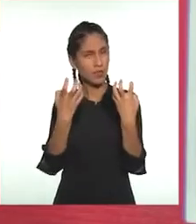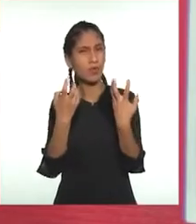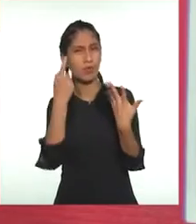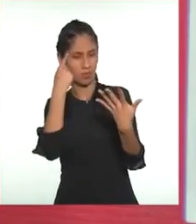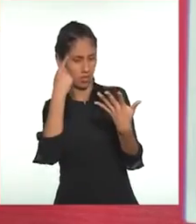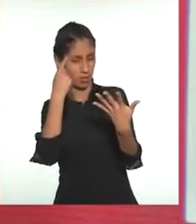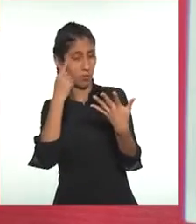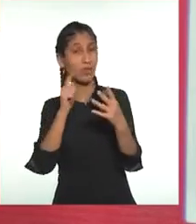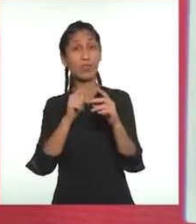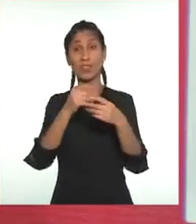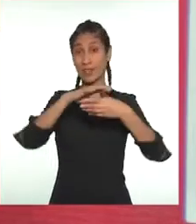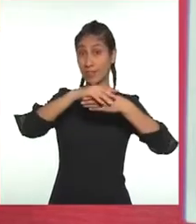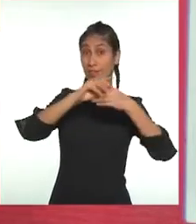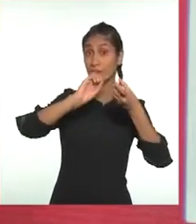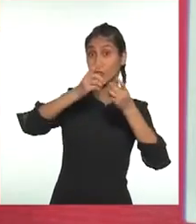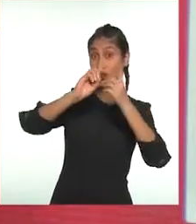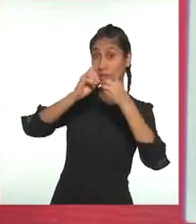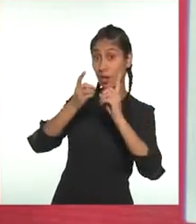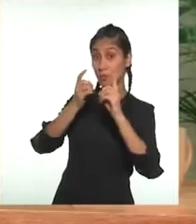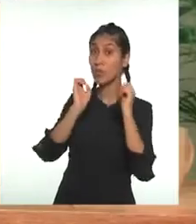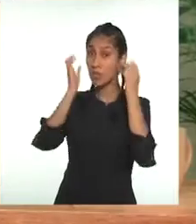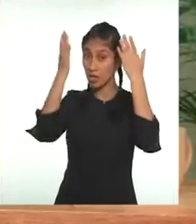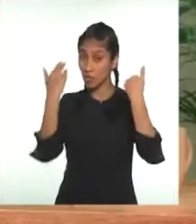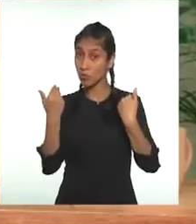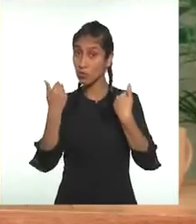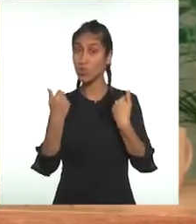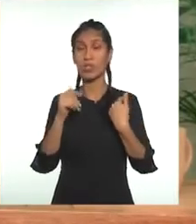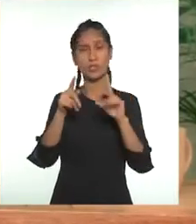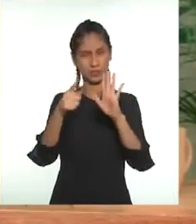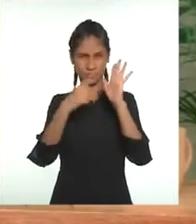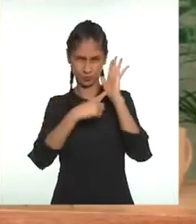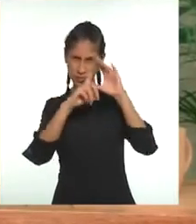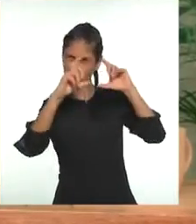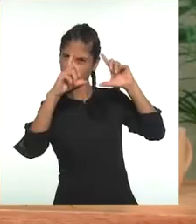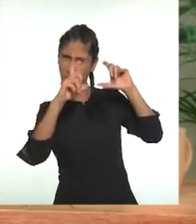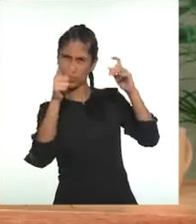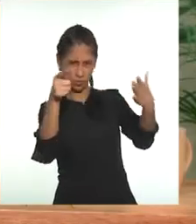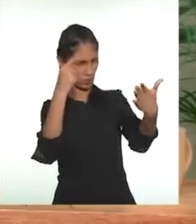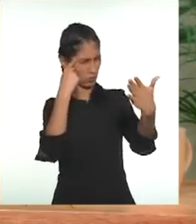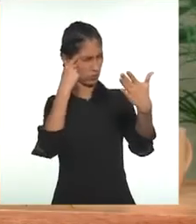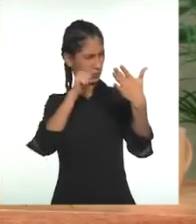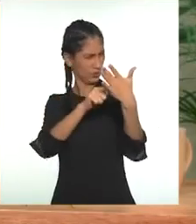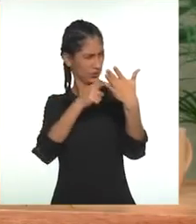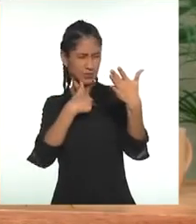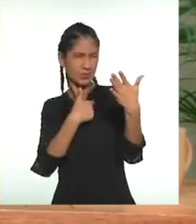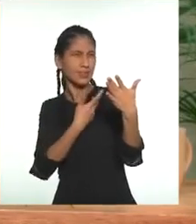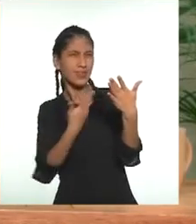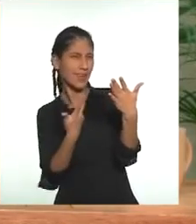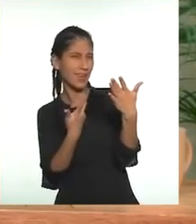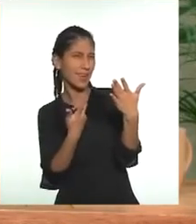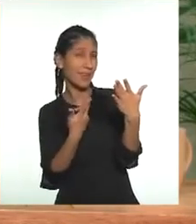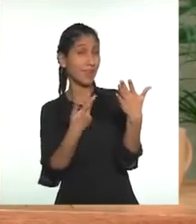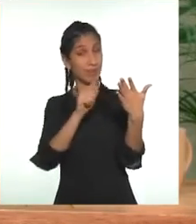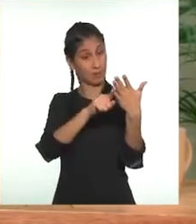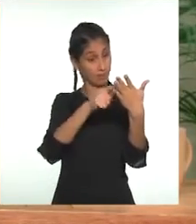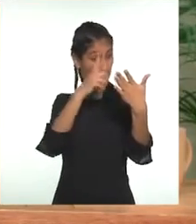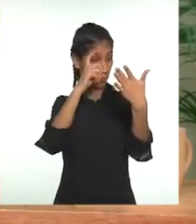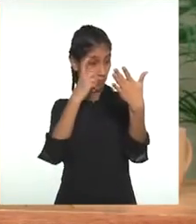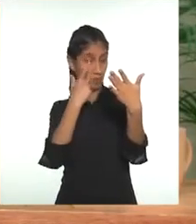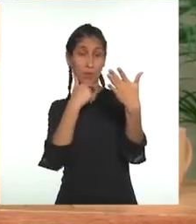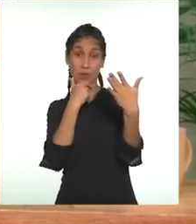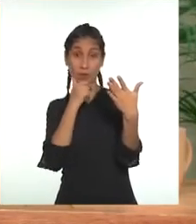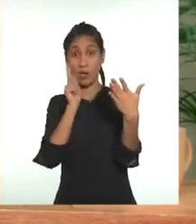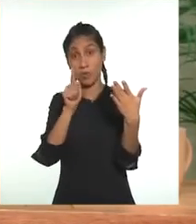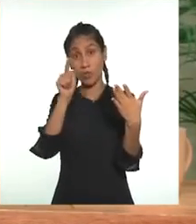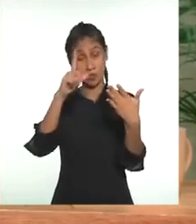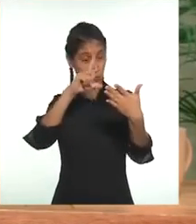representar los cambios en las experiencias de las mujeres. ¿Qué te inspira esta fotografía? Esta pregunta puede responderse de muchas maneras.